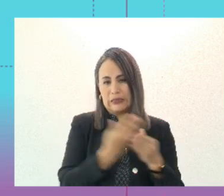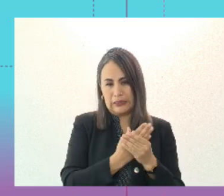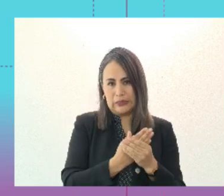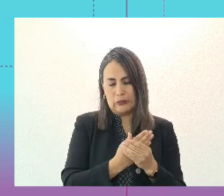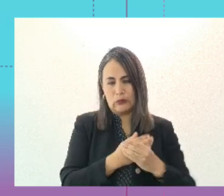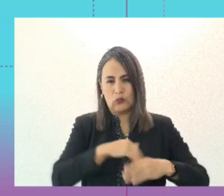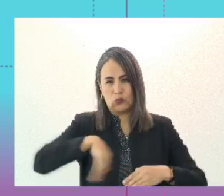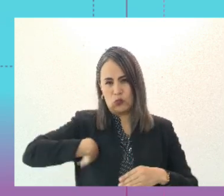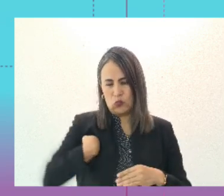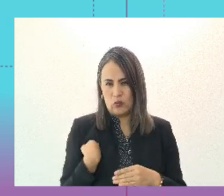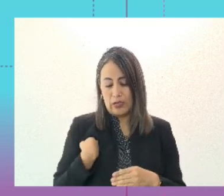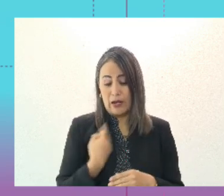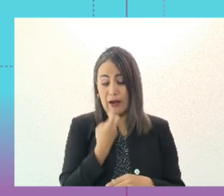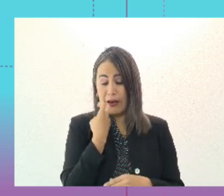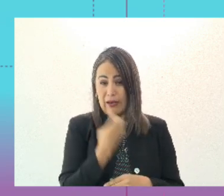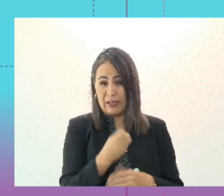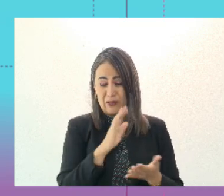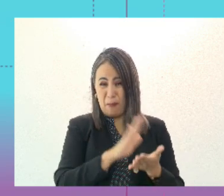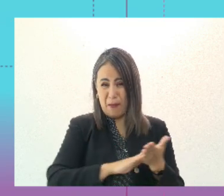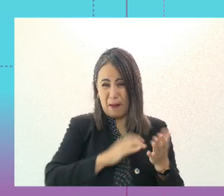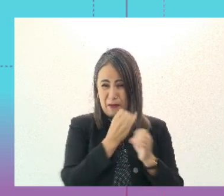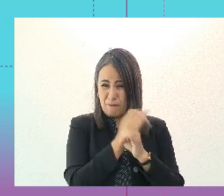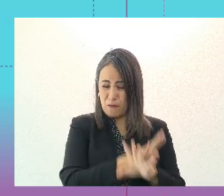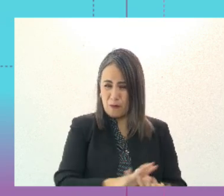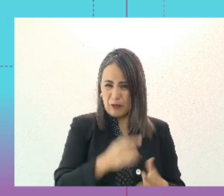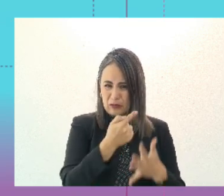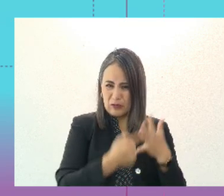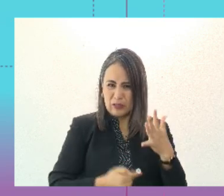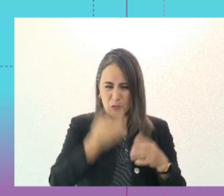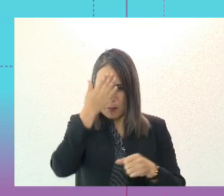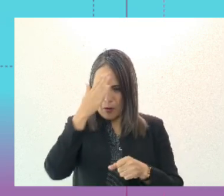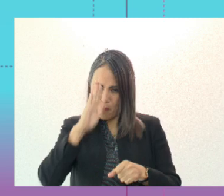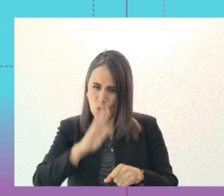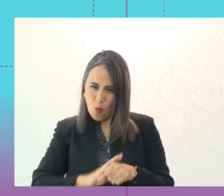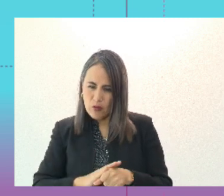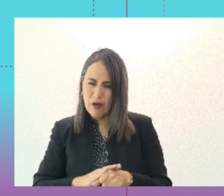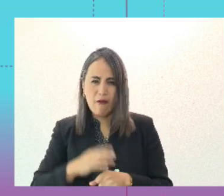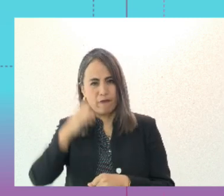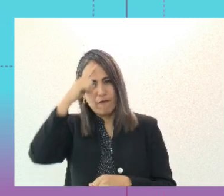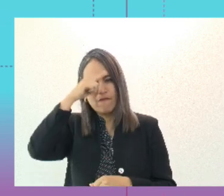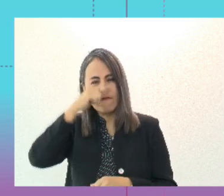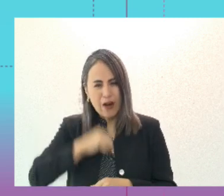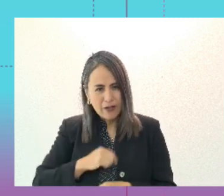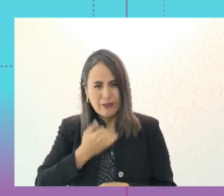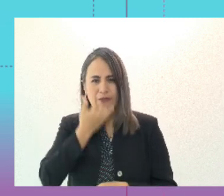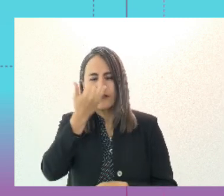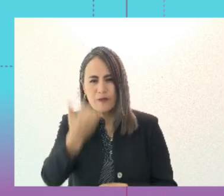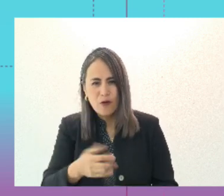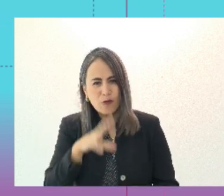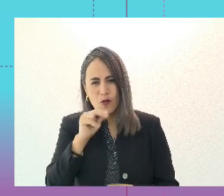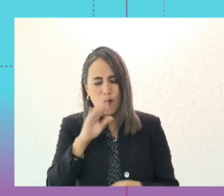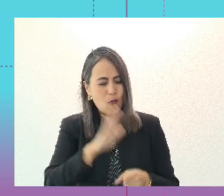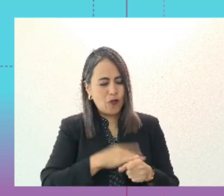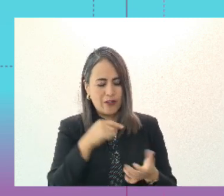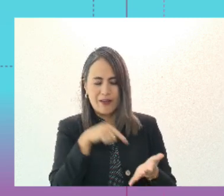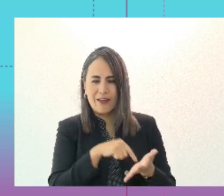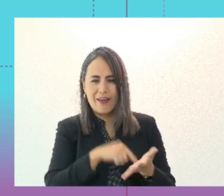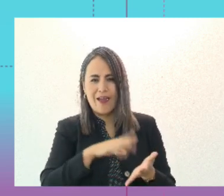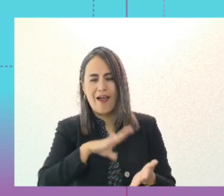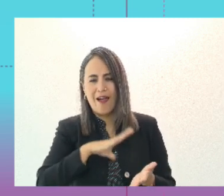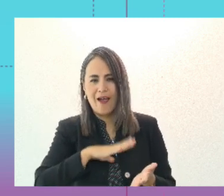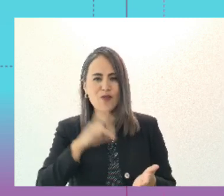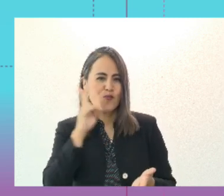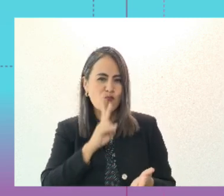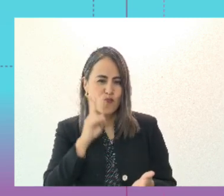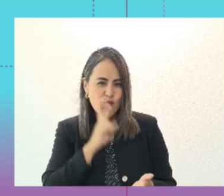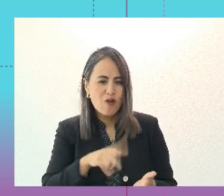únicos entes que harán que la memoria institucional no nos falle. Es la única forma en la que podremos ver qué es lo que